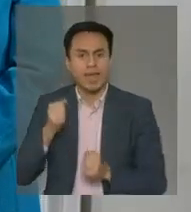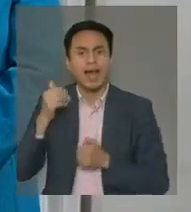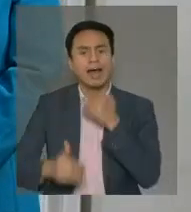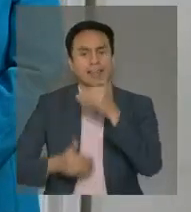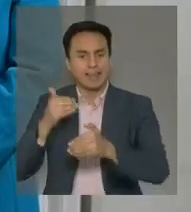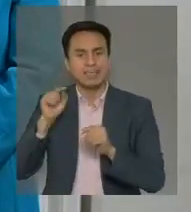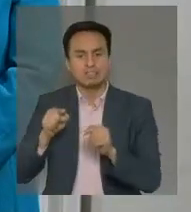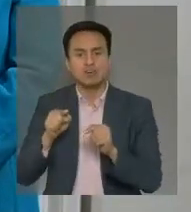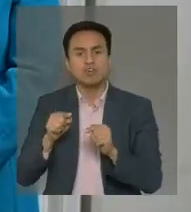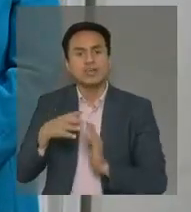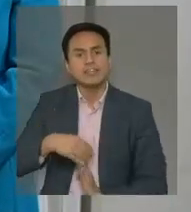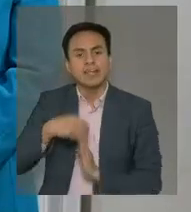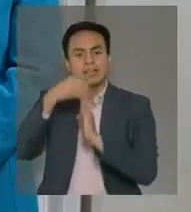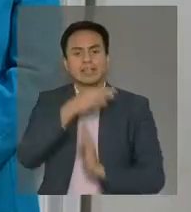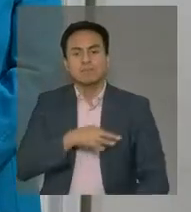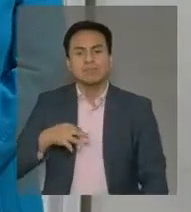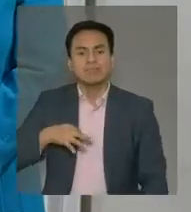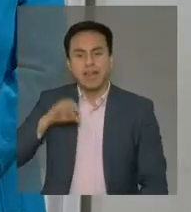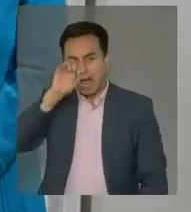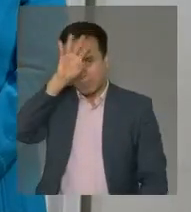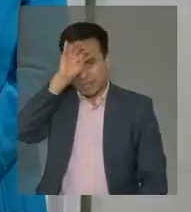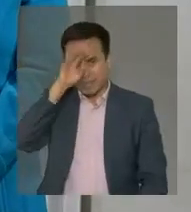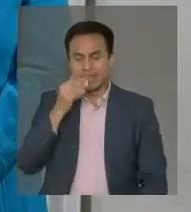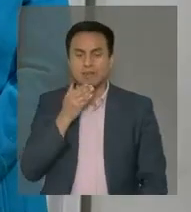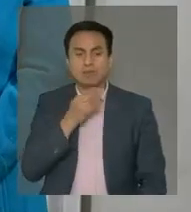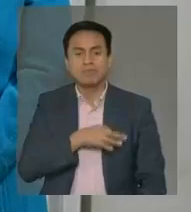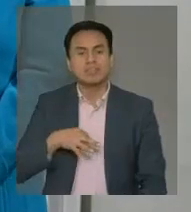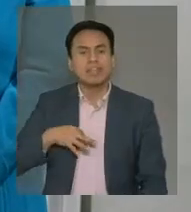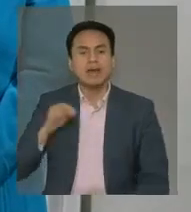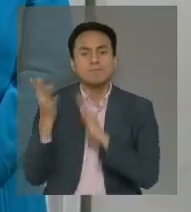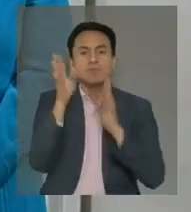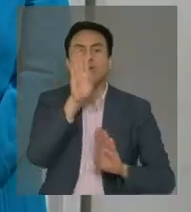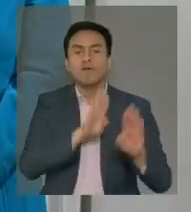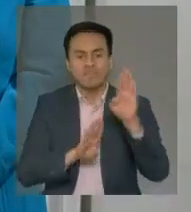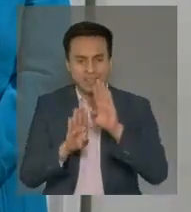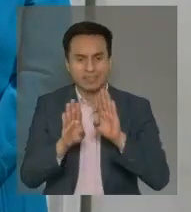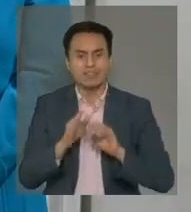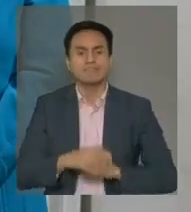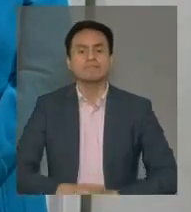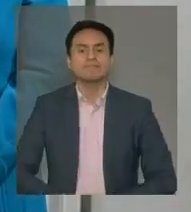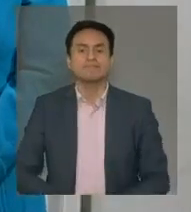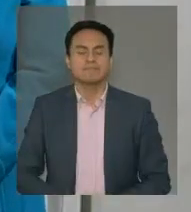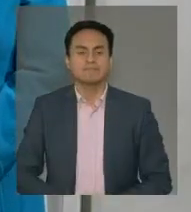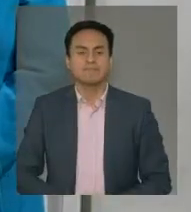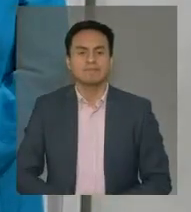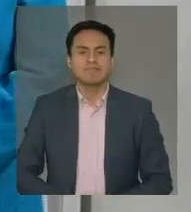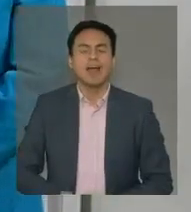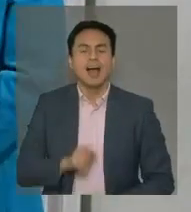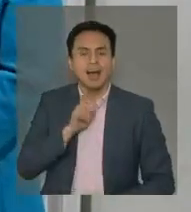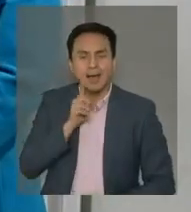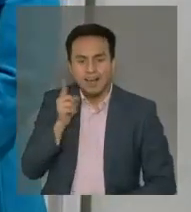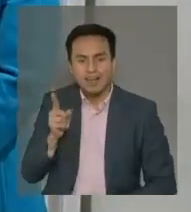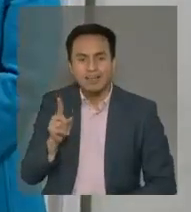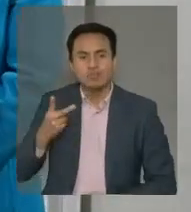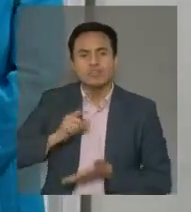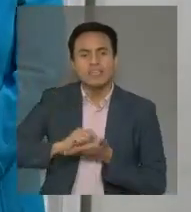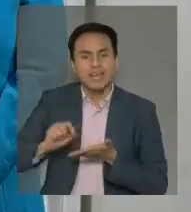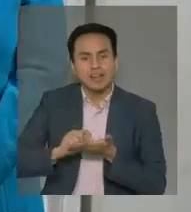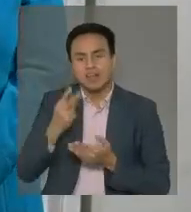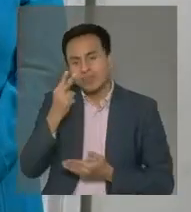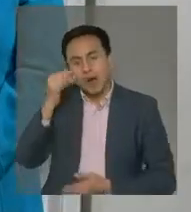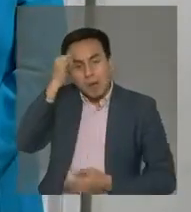adelante esto que lo va a liderar nuestra ministra de minería y nuestra ministra del medioambiente estamos en